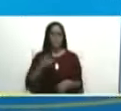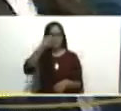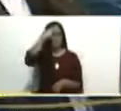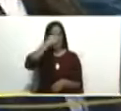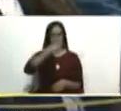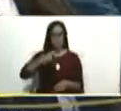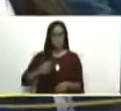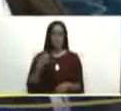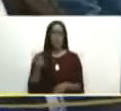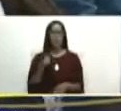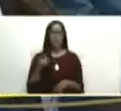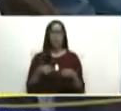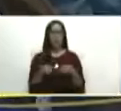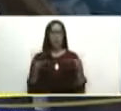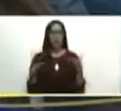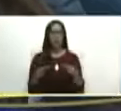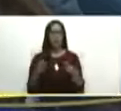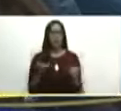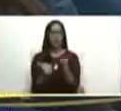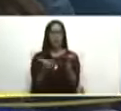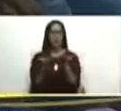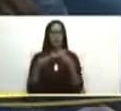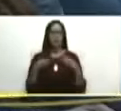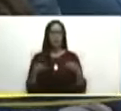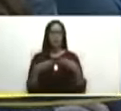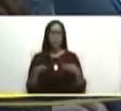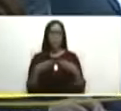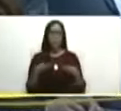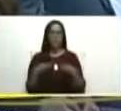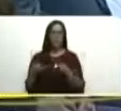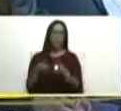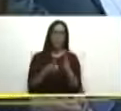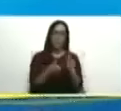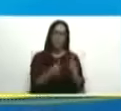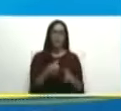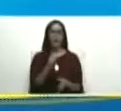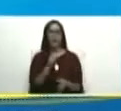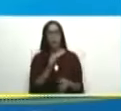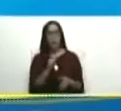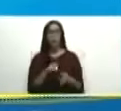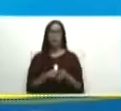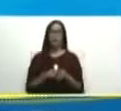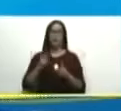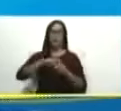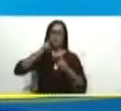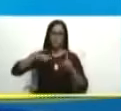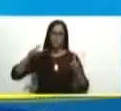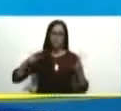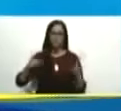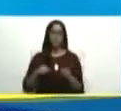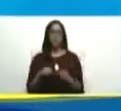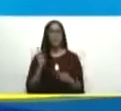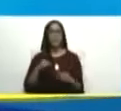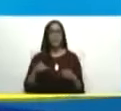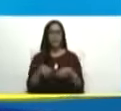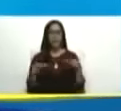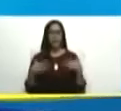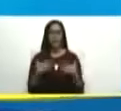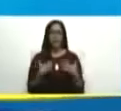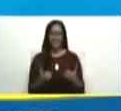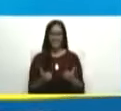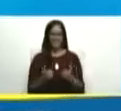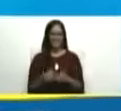como es el área de los servicios públicos, vialidad, agua, electricidad y también en el área de la salud. Allí